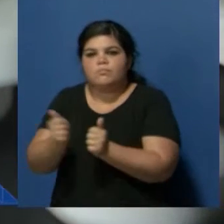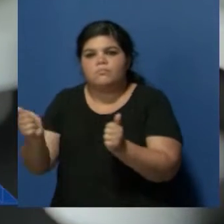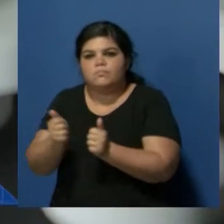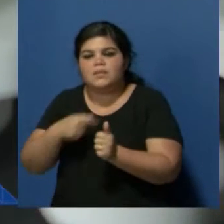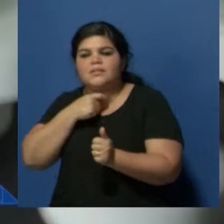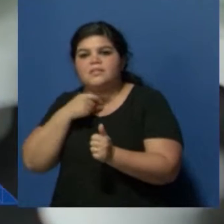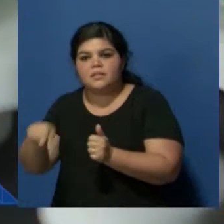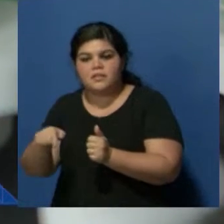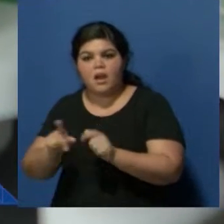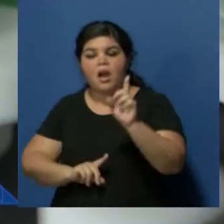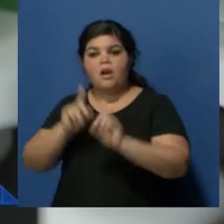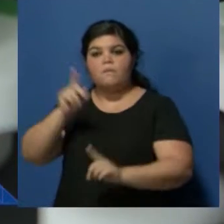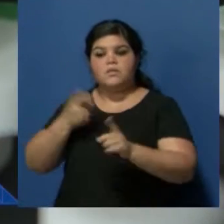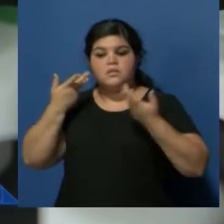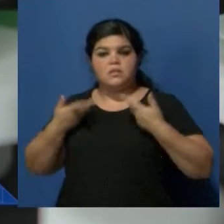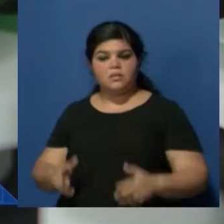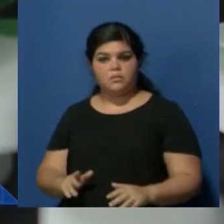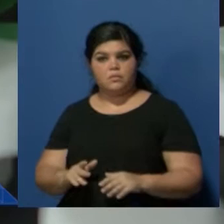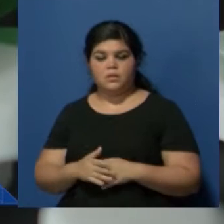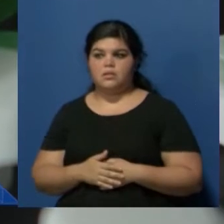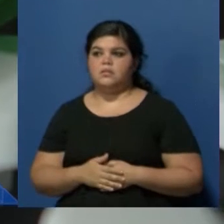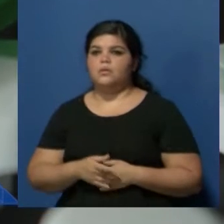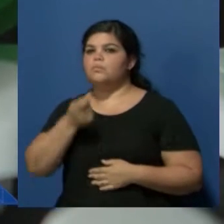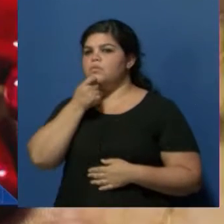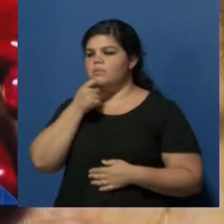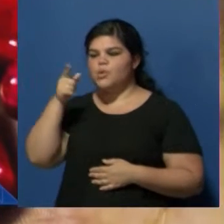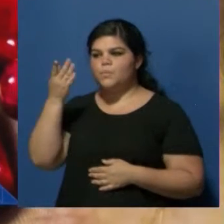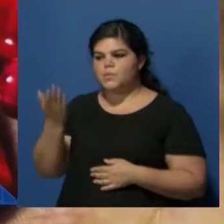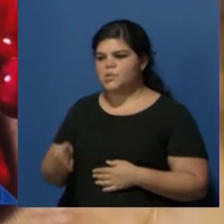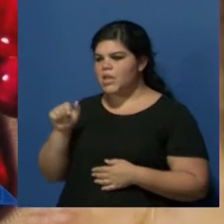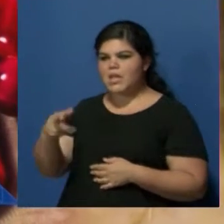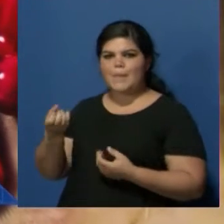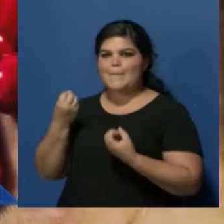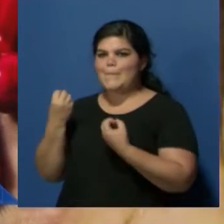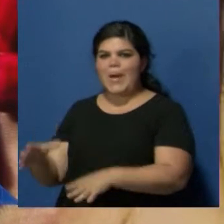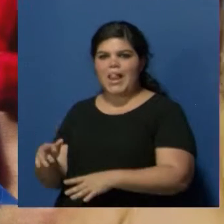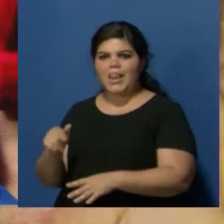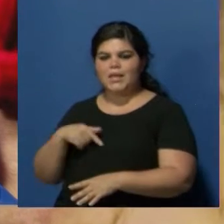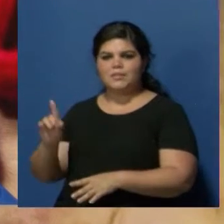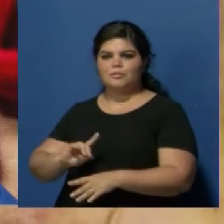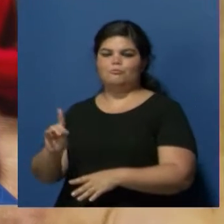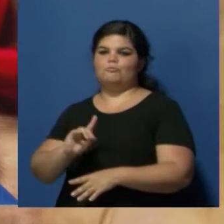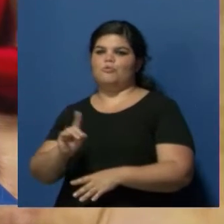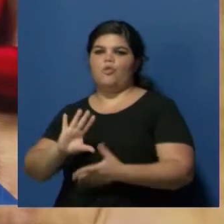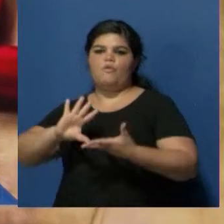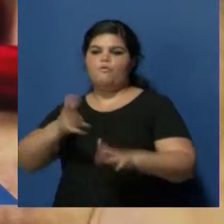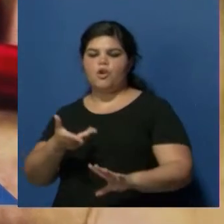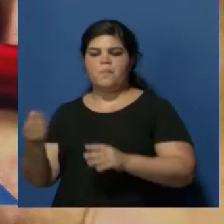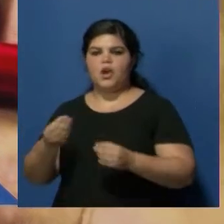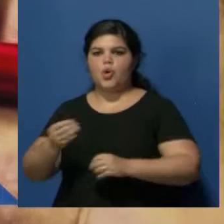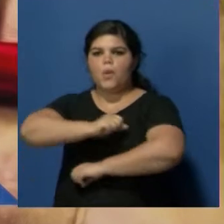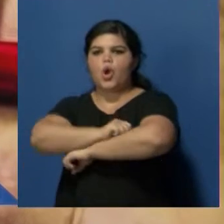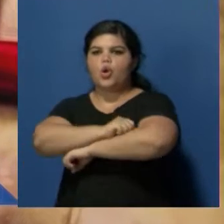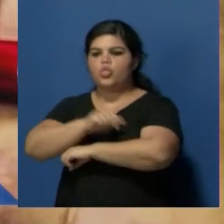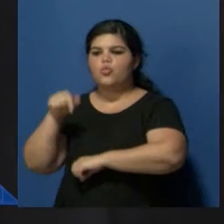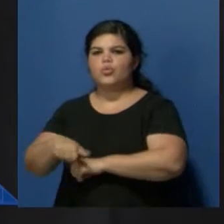podemos ver en la vida cotidiana, donde alguien dice, che, esa persona te hace mal. No, no es la persona la que le hace mal. Claro. Es la posición de objeto en el que este otro sujeto la ubica.